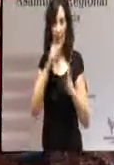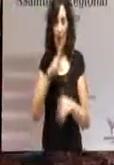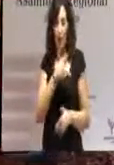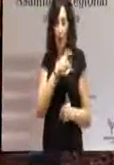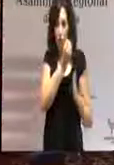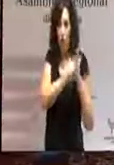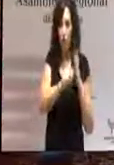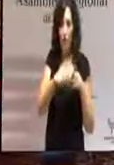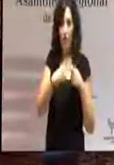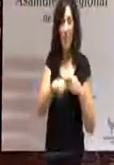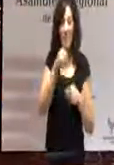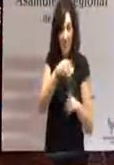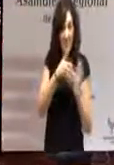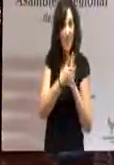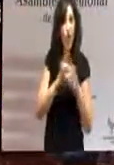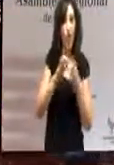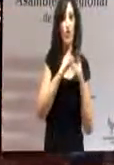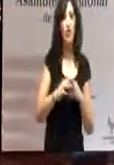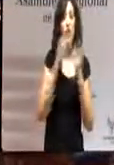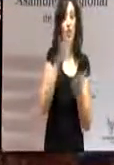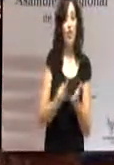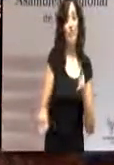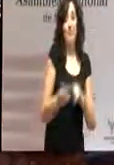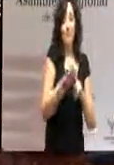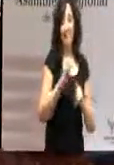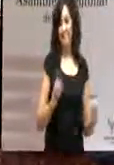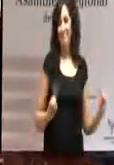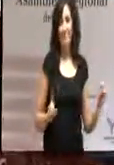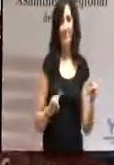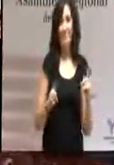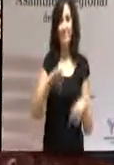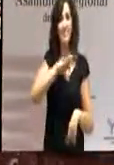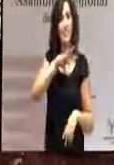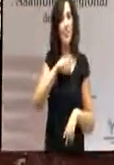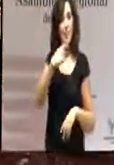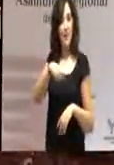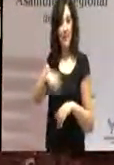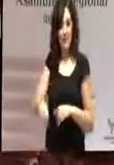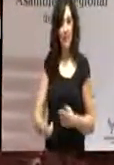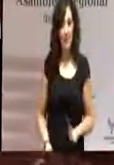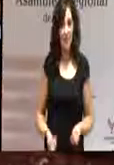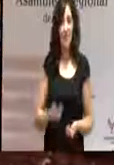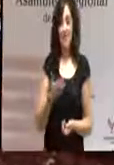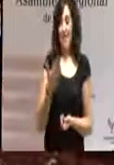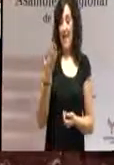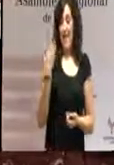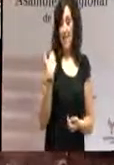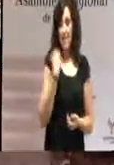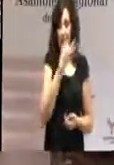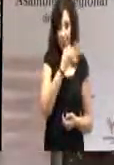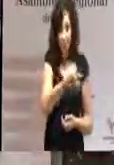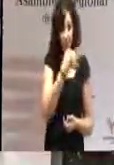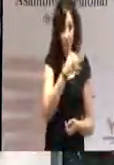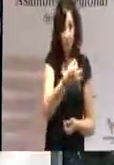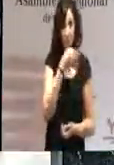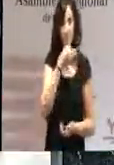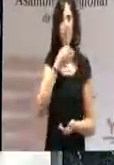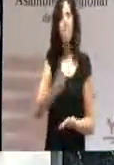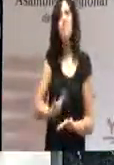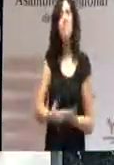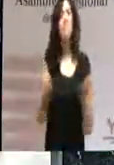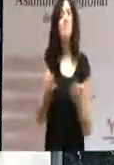derechos, no se logra la cohesión social. Señor presidente, Ayer demostró usted